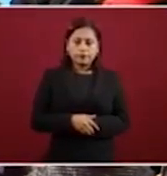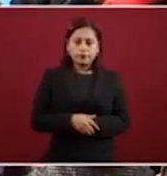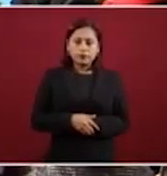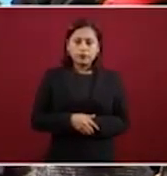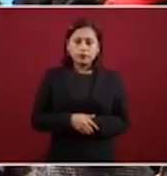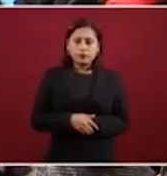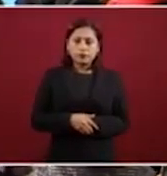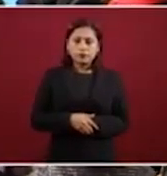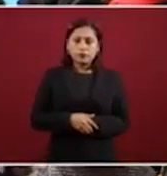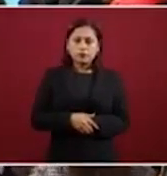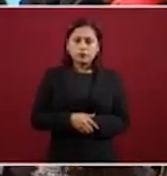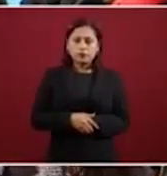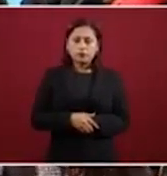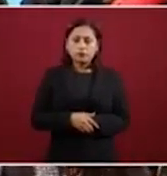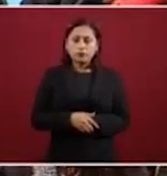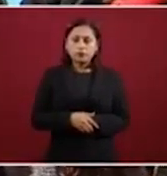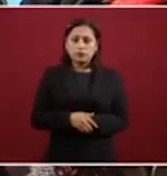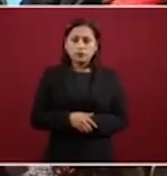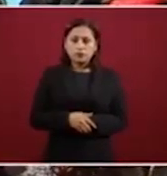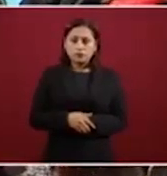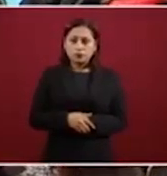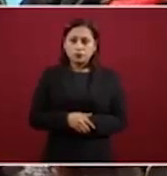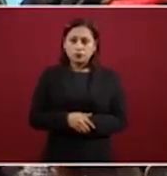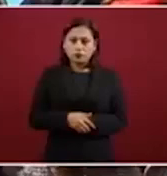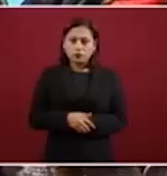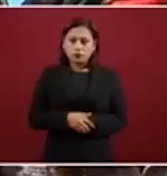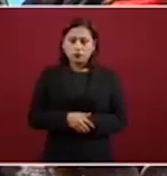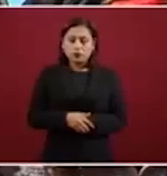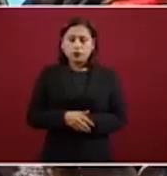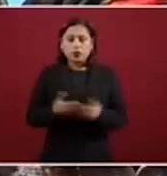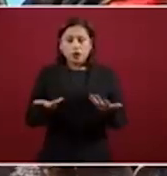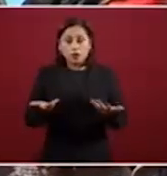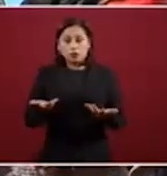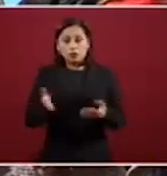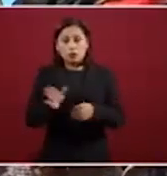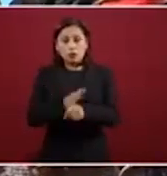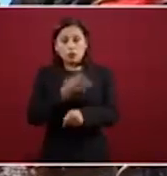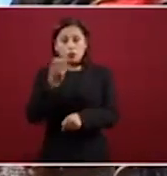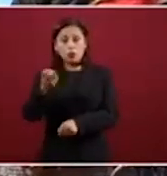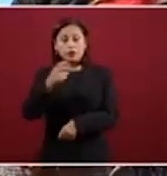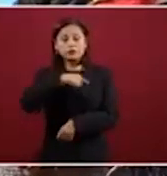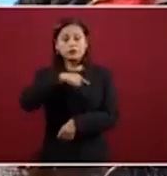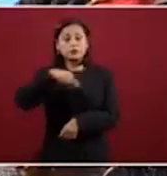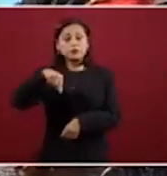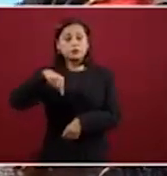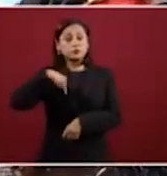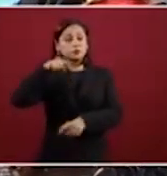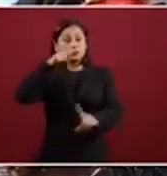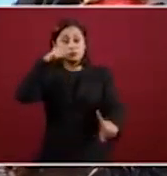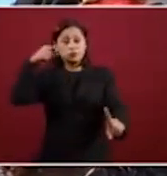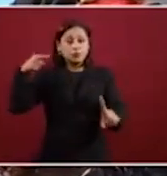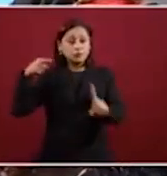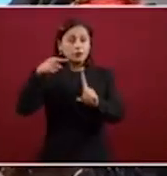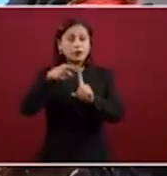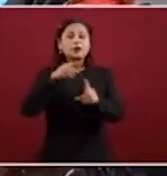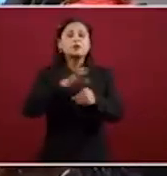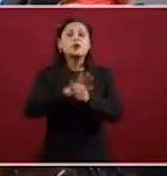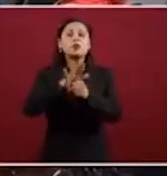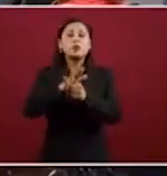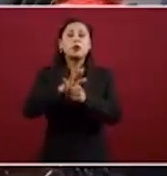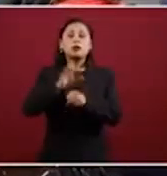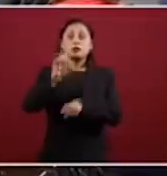y genera lo que queremos es que haya desarrollo en el